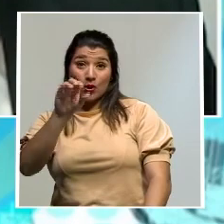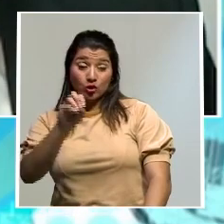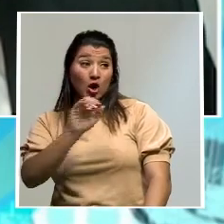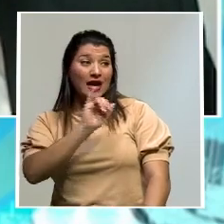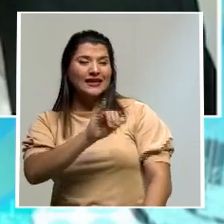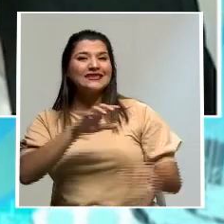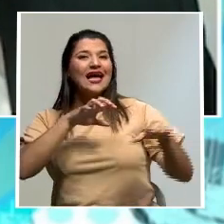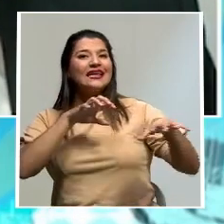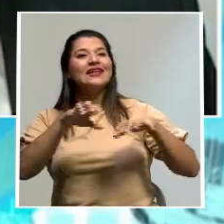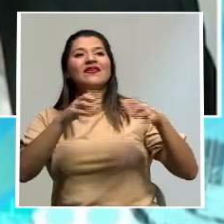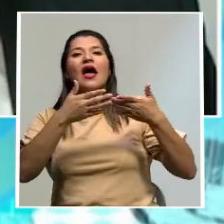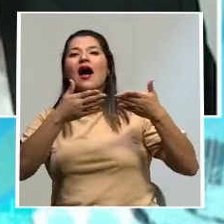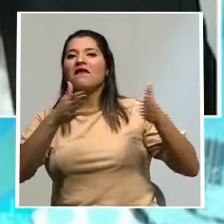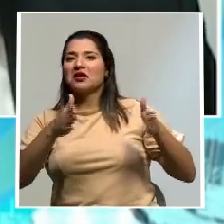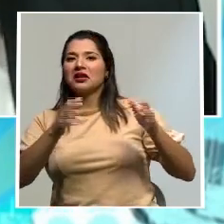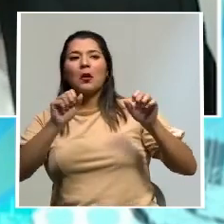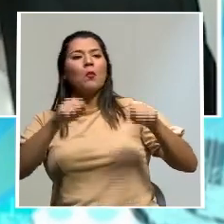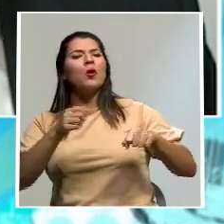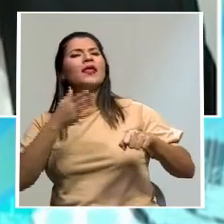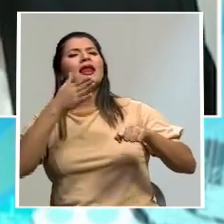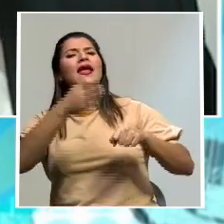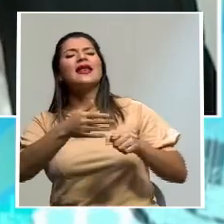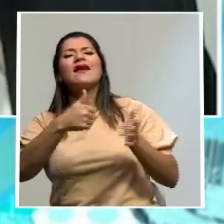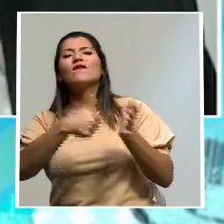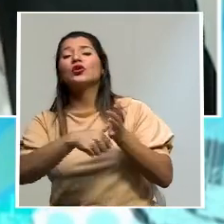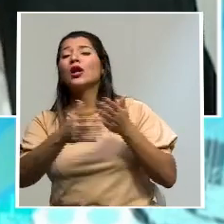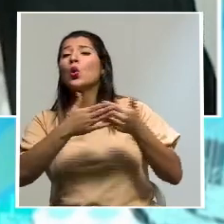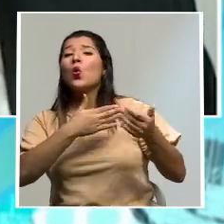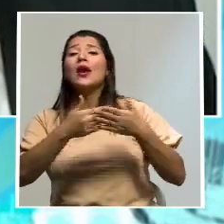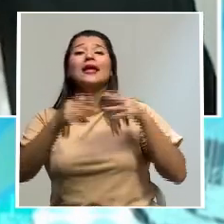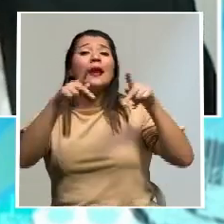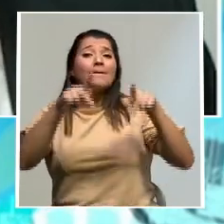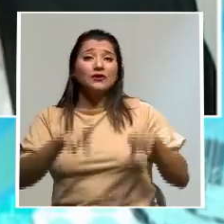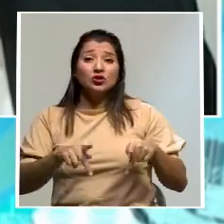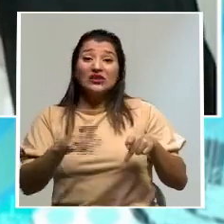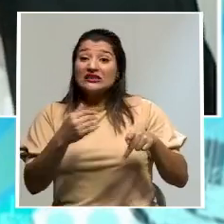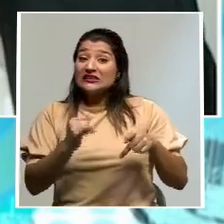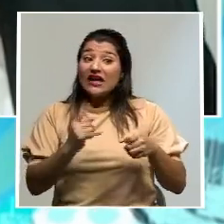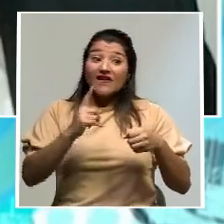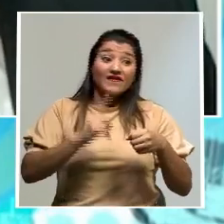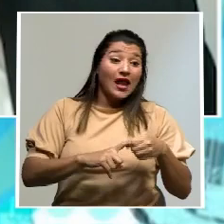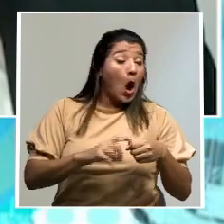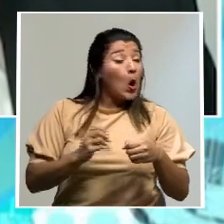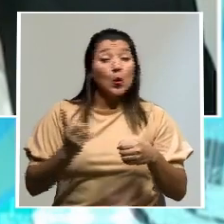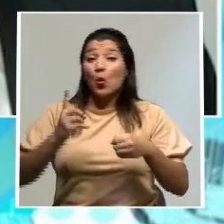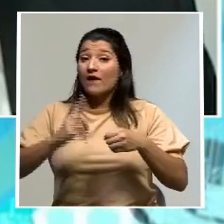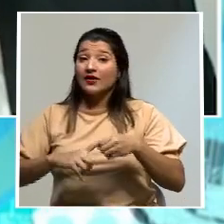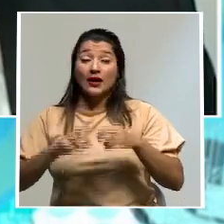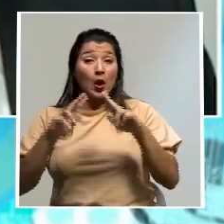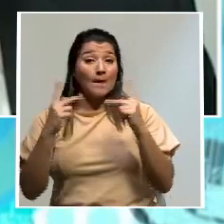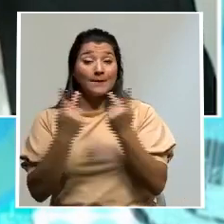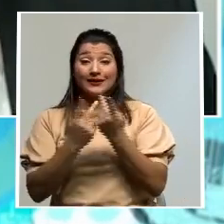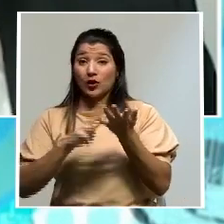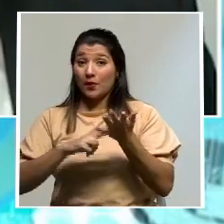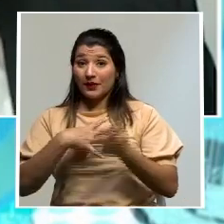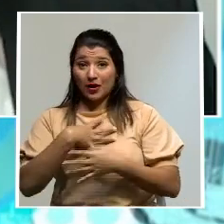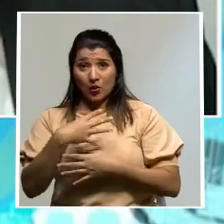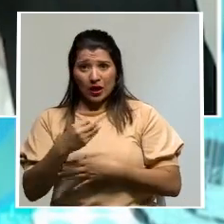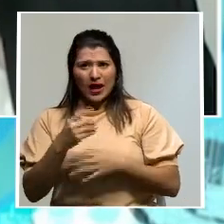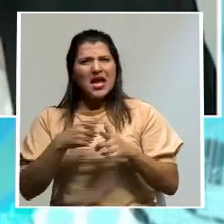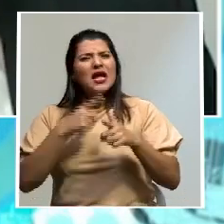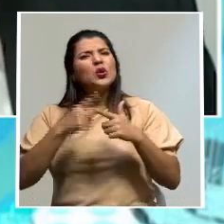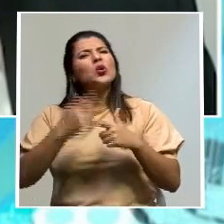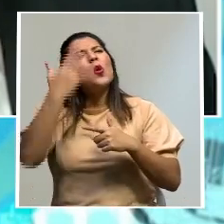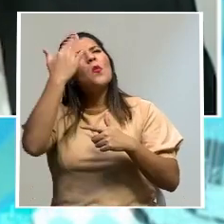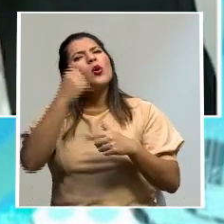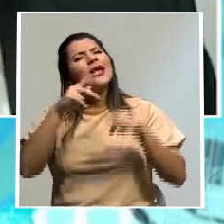pueden participar todas las personas empadronadas, sean afiliados a Liberación o no. ¿Por qué deberían